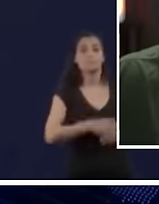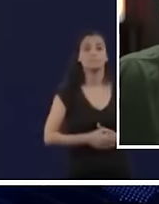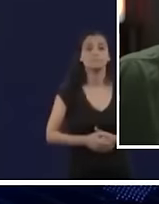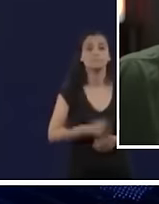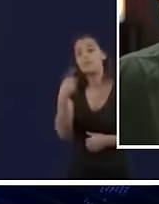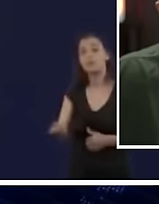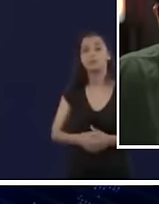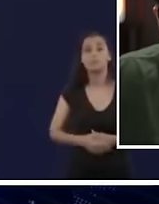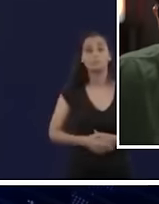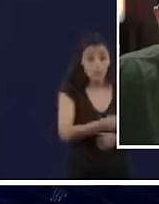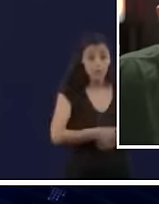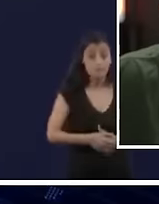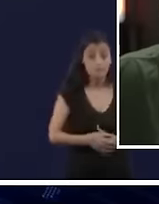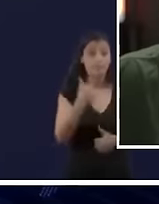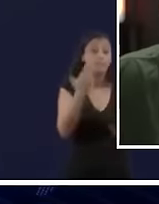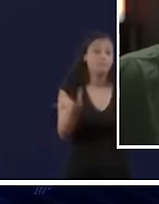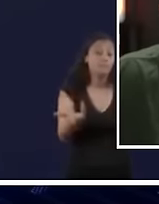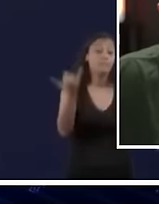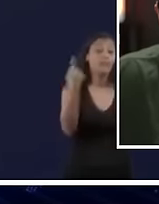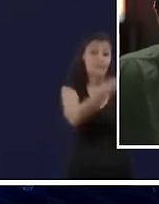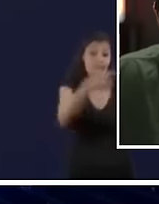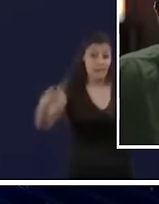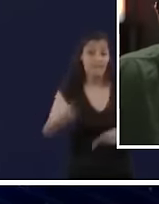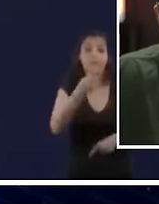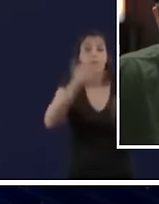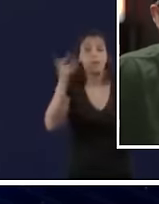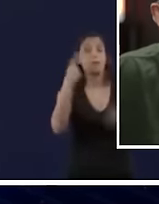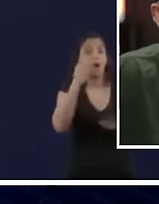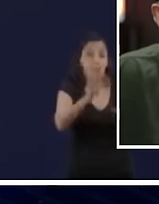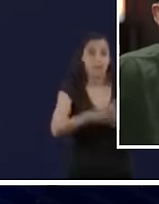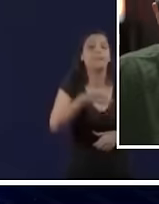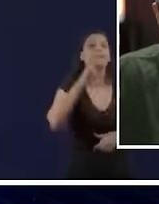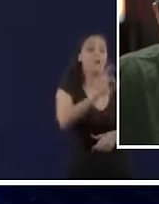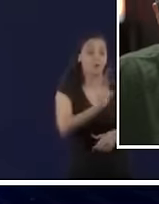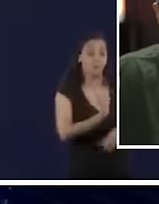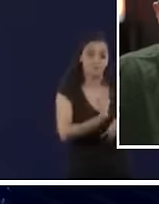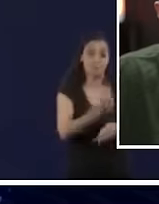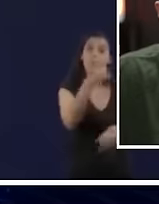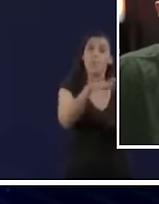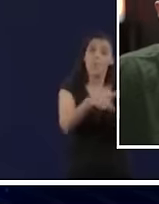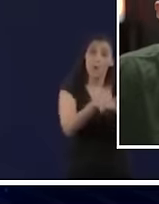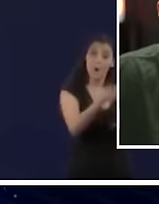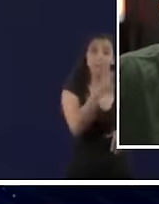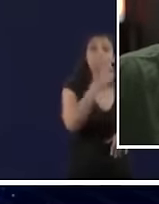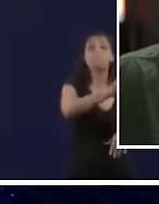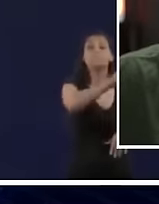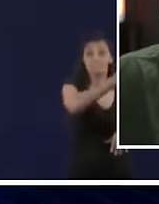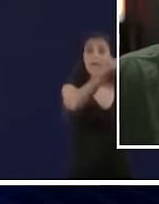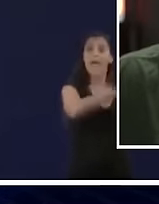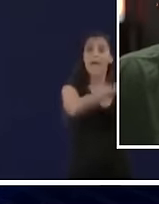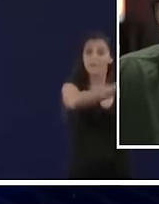la otra pregunta tenías otra pregunta y a ver una cosa que se le O sea a ver Nico una cosa es que haya ganado las